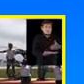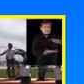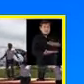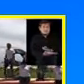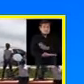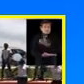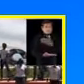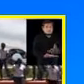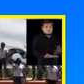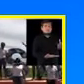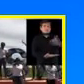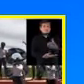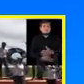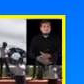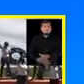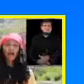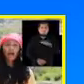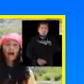Música